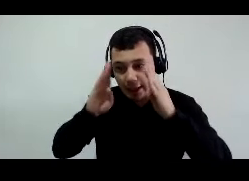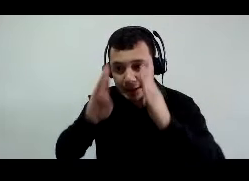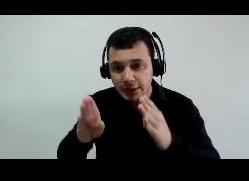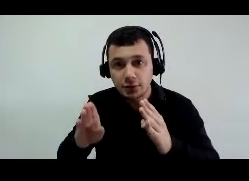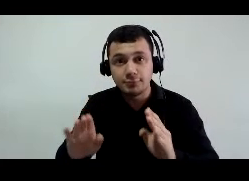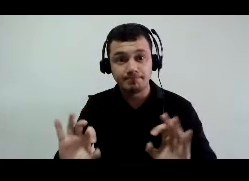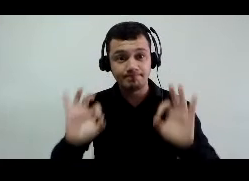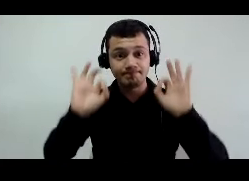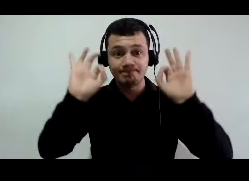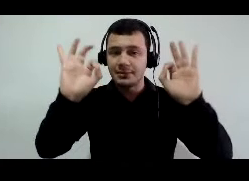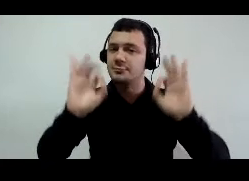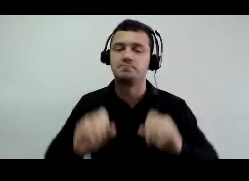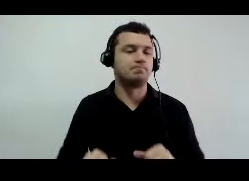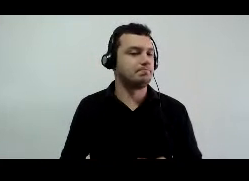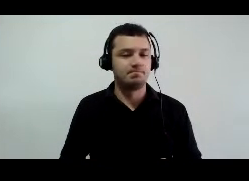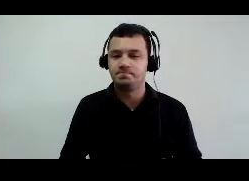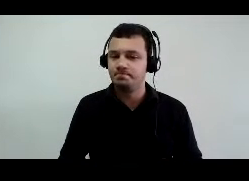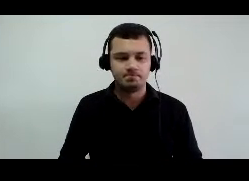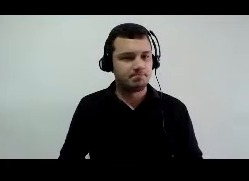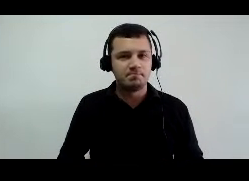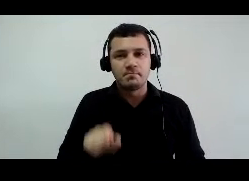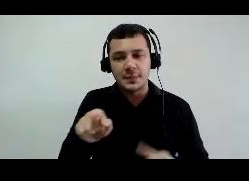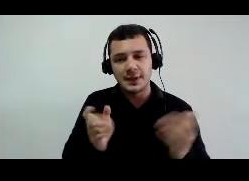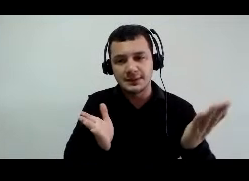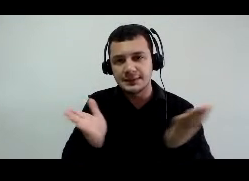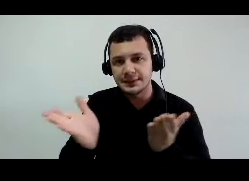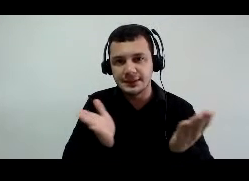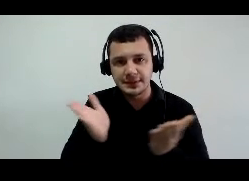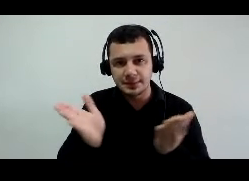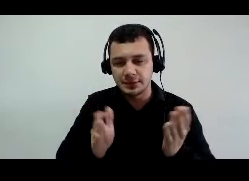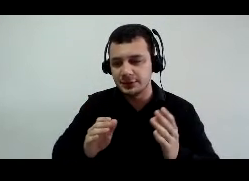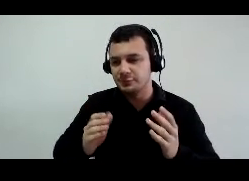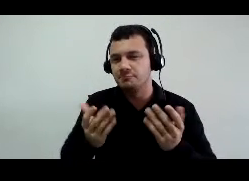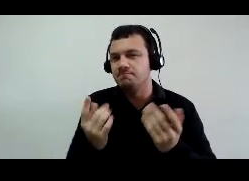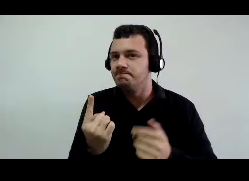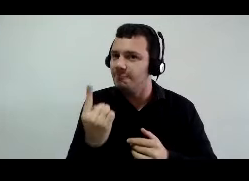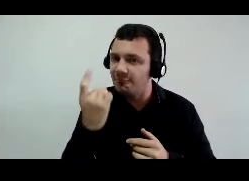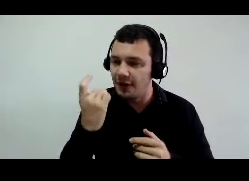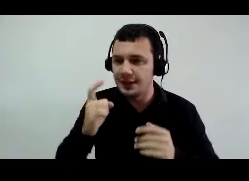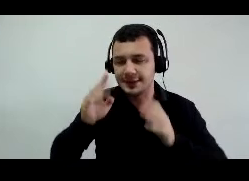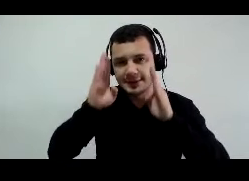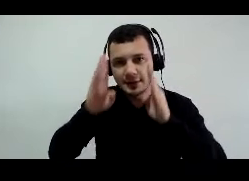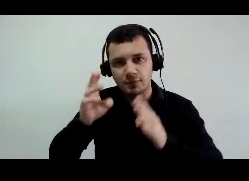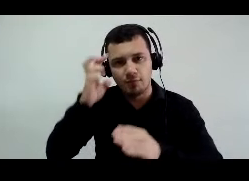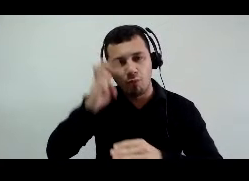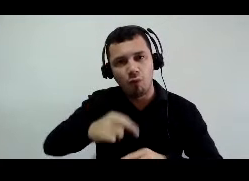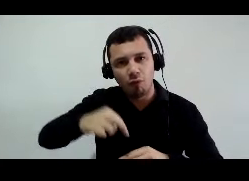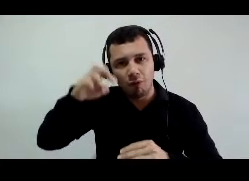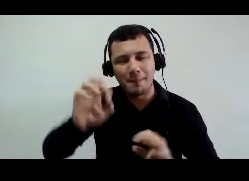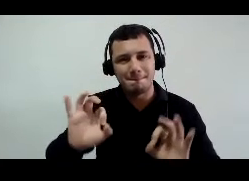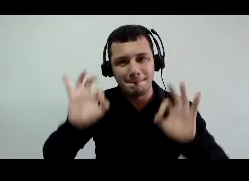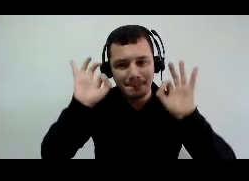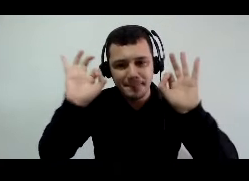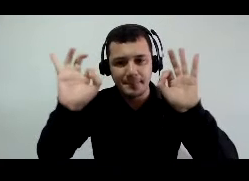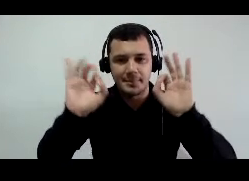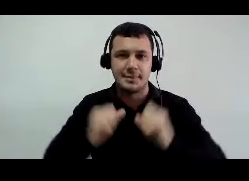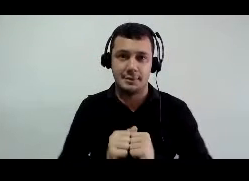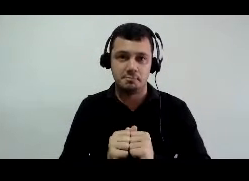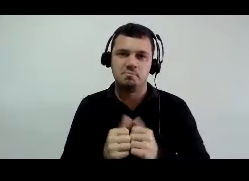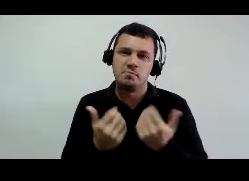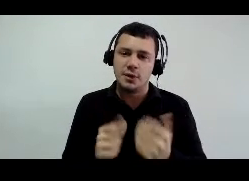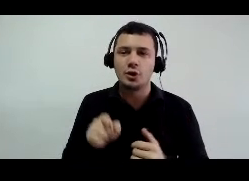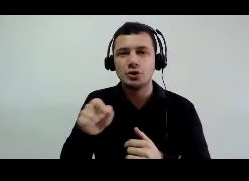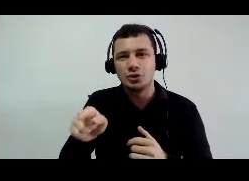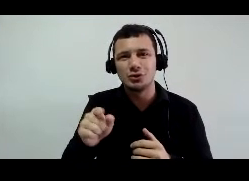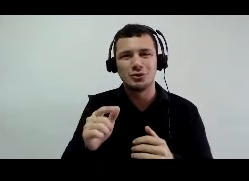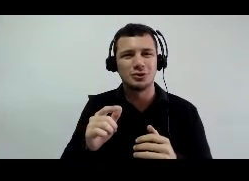adecuadas al paciente que solicita el servicio. Es importante que cuando tengamos estos pacientes triaje 4 o